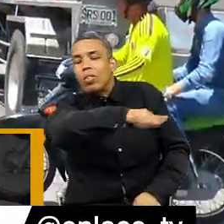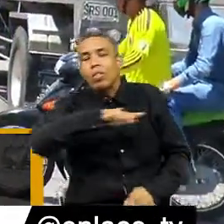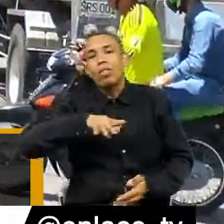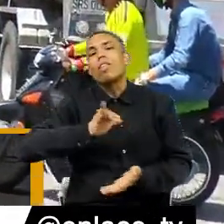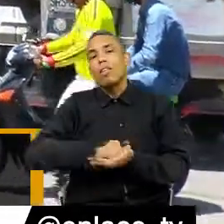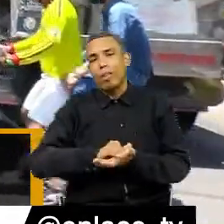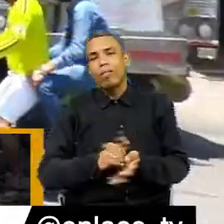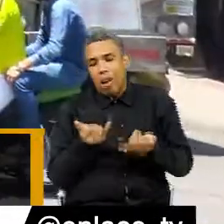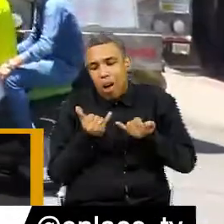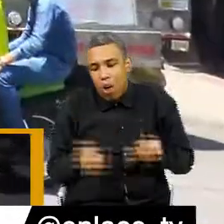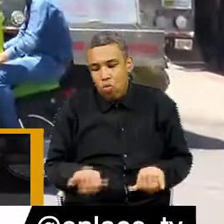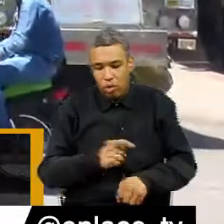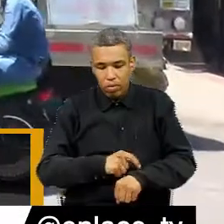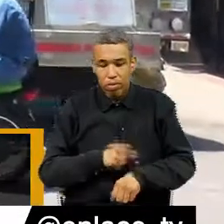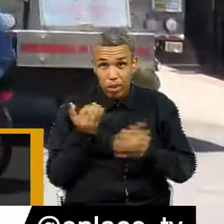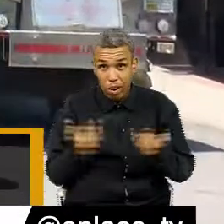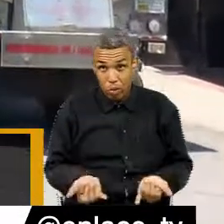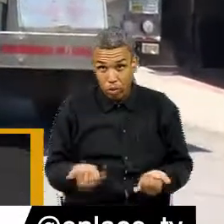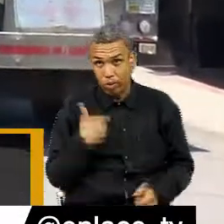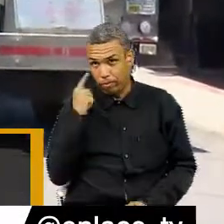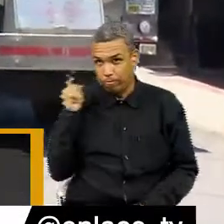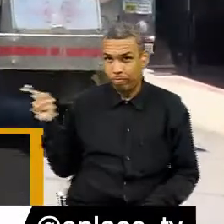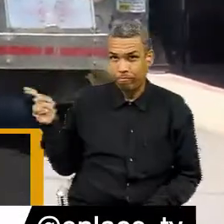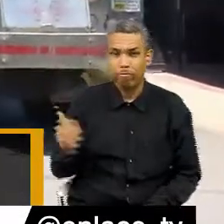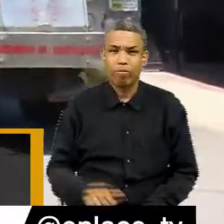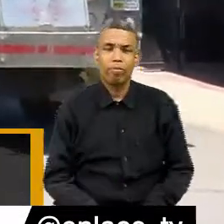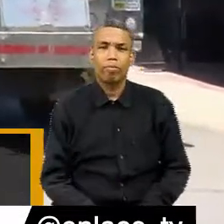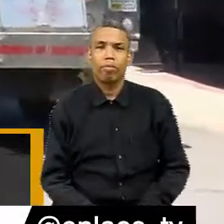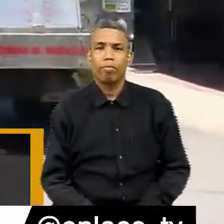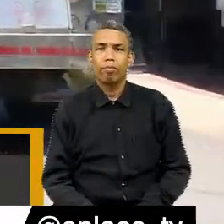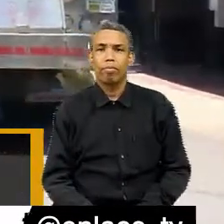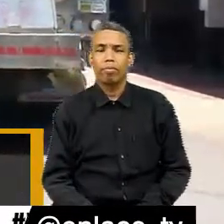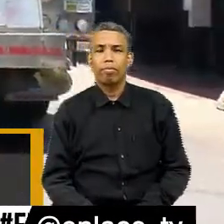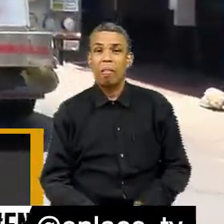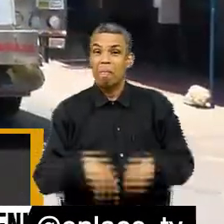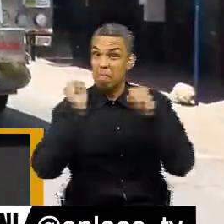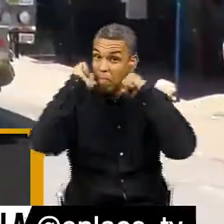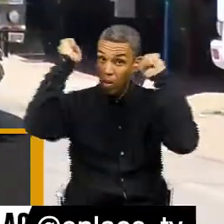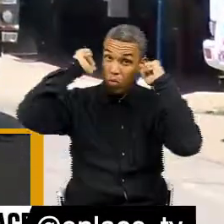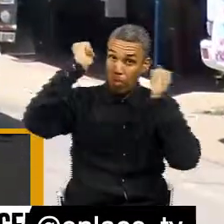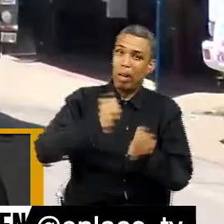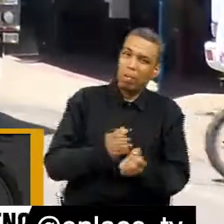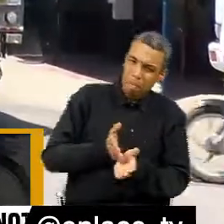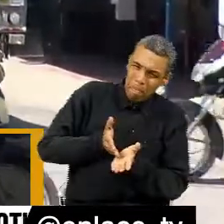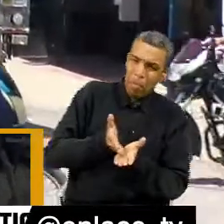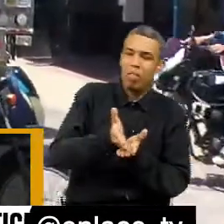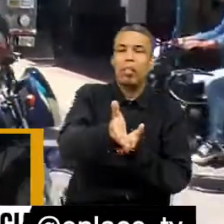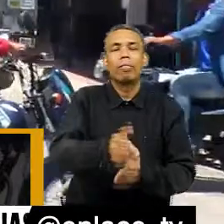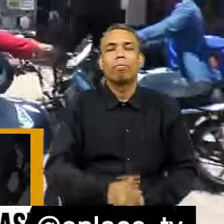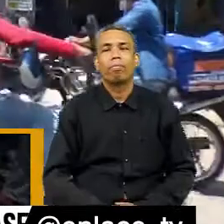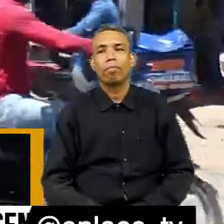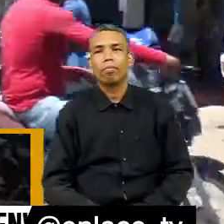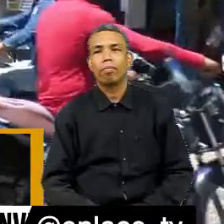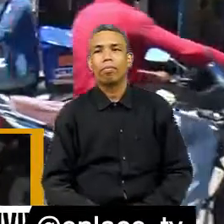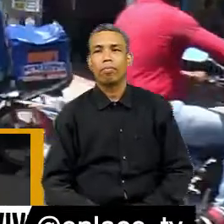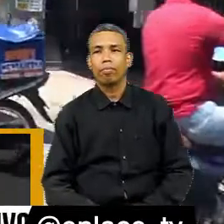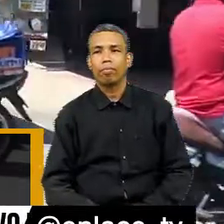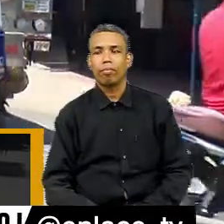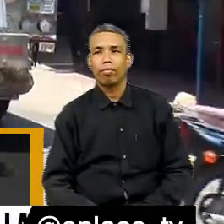Bermeja, exactamente en el punto del Retén, en donde conduce la vía hacia la ciudad de Bucaramanga y a mano izquierda hacia el corregimiento del